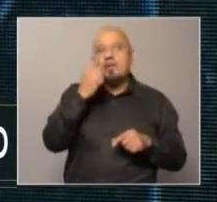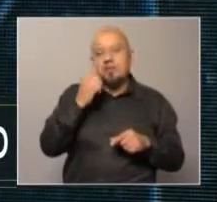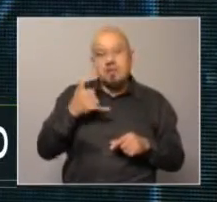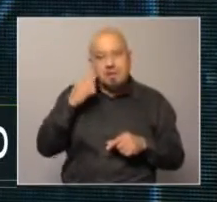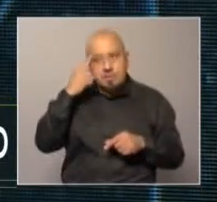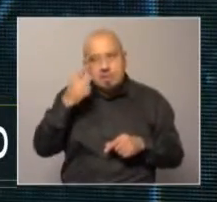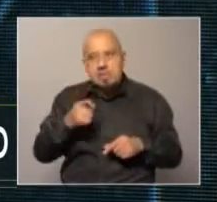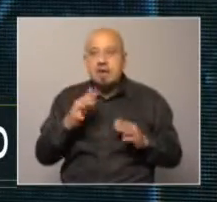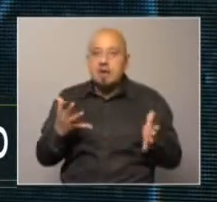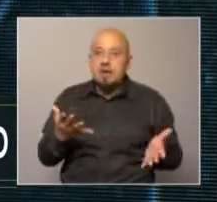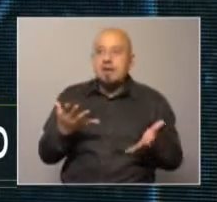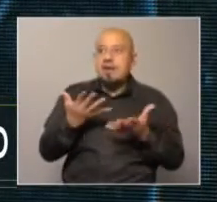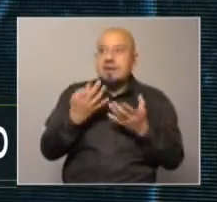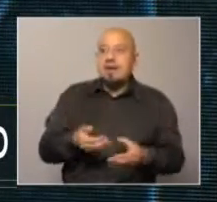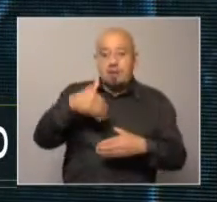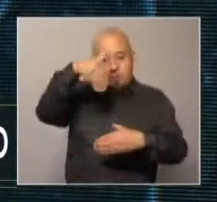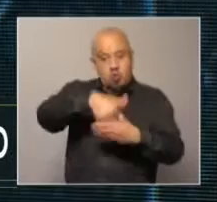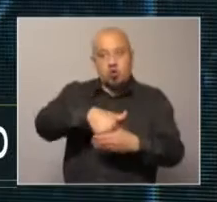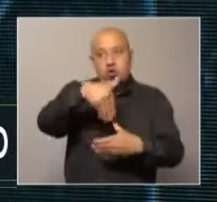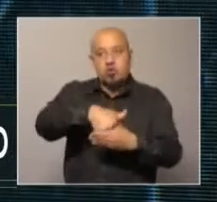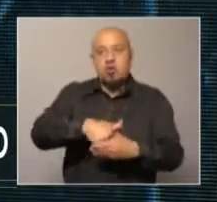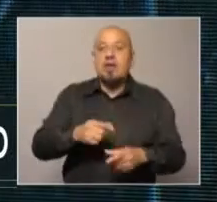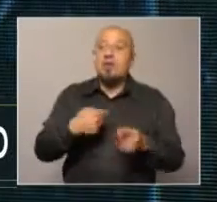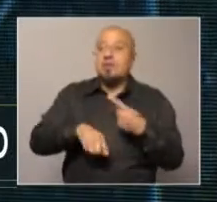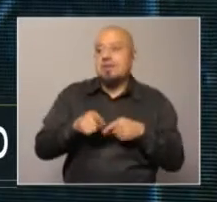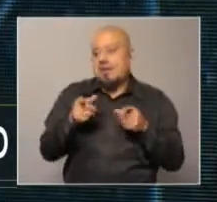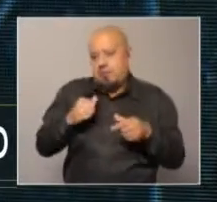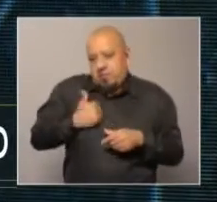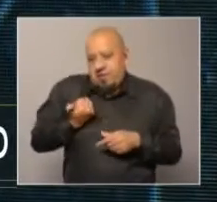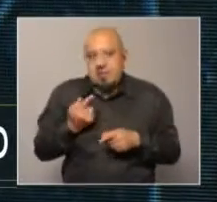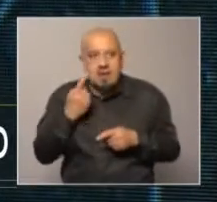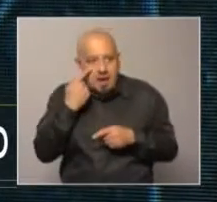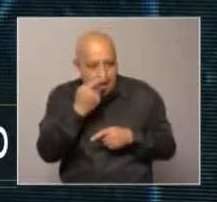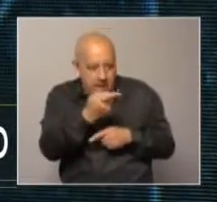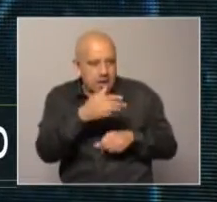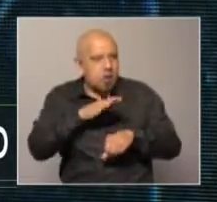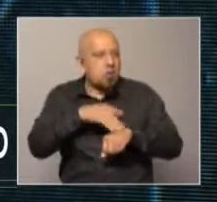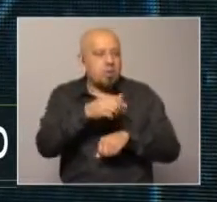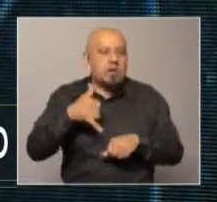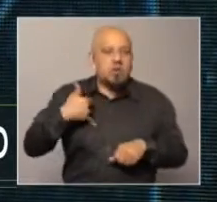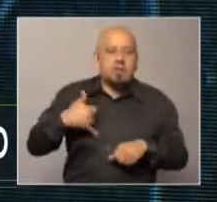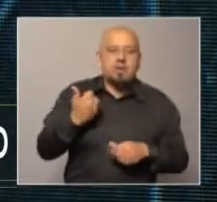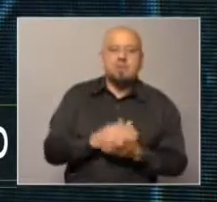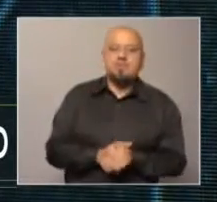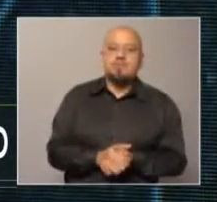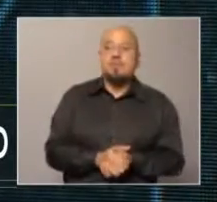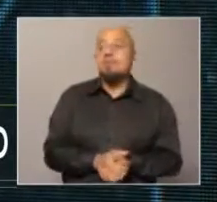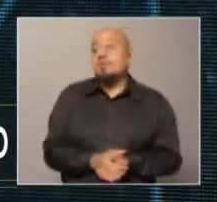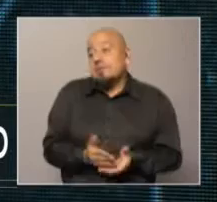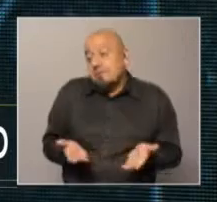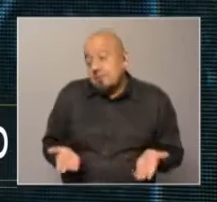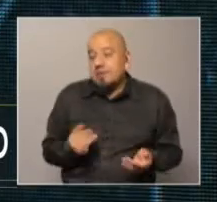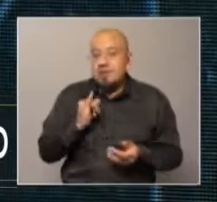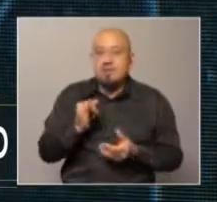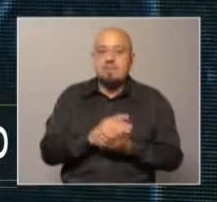personas, llevar votos a su partido, y esta es una fija, una fija siempre. Y funciona. Y funciona,